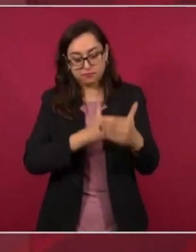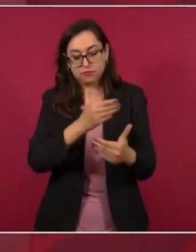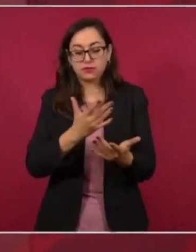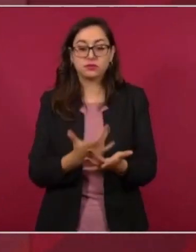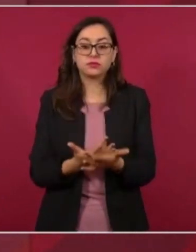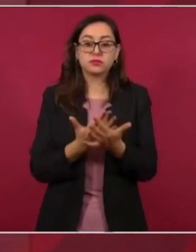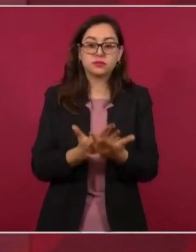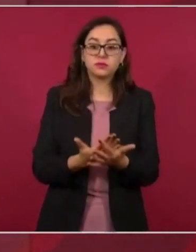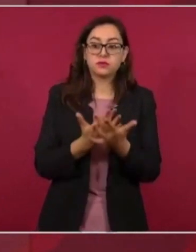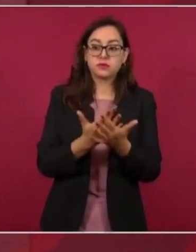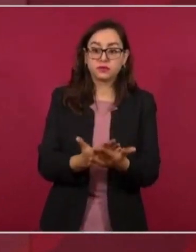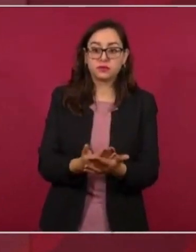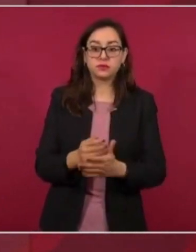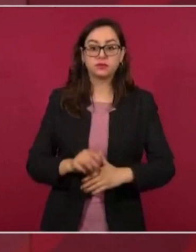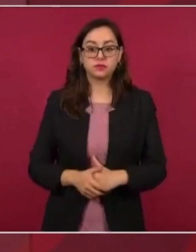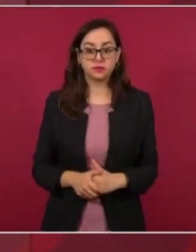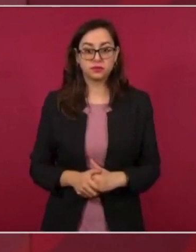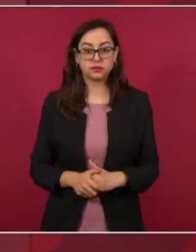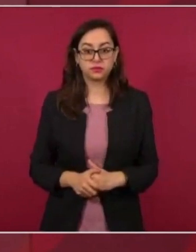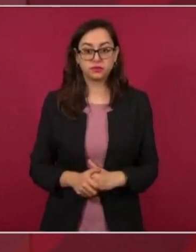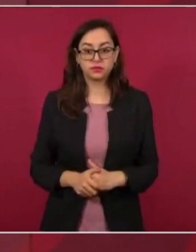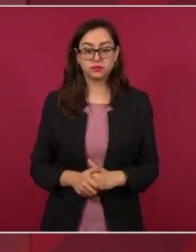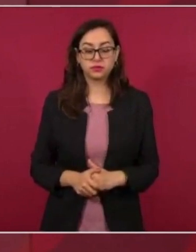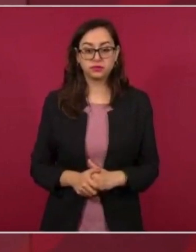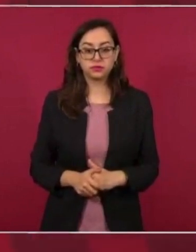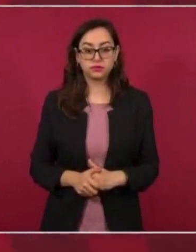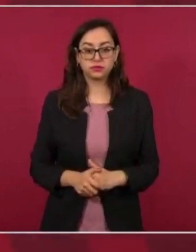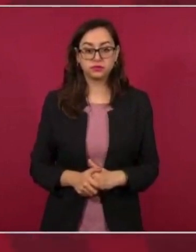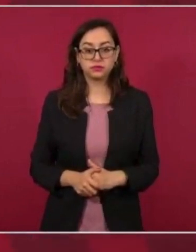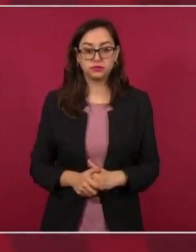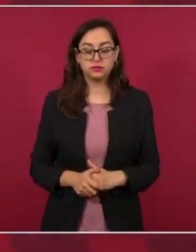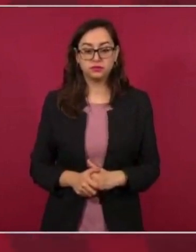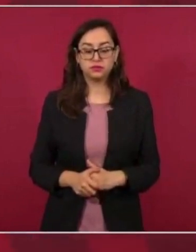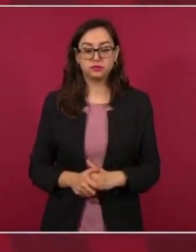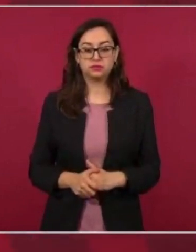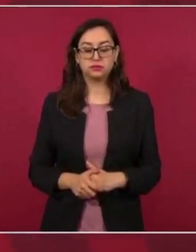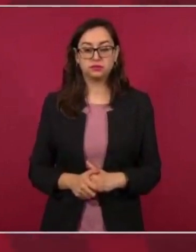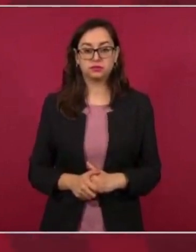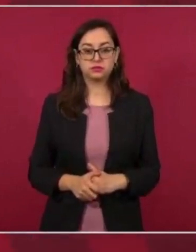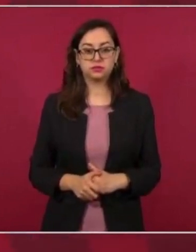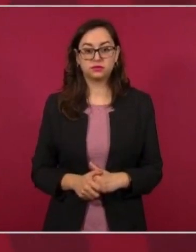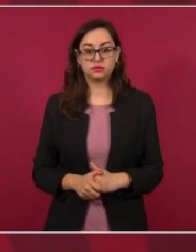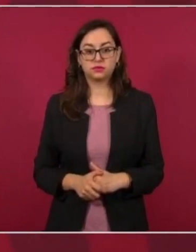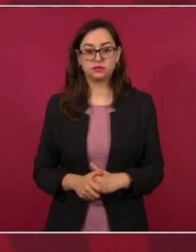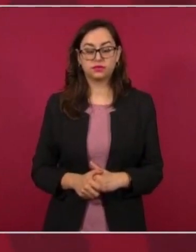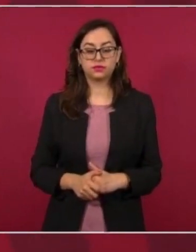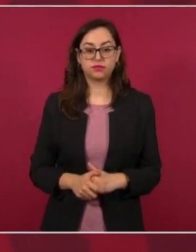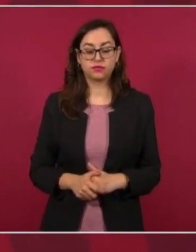que no caigan en la tentación